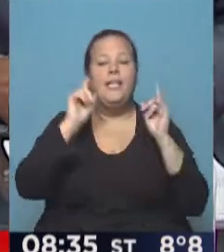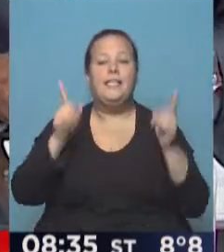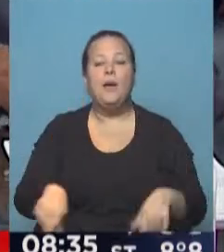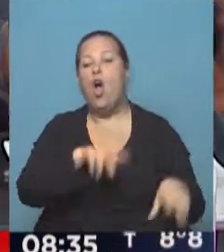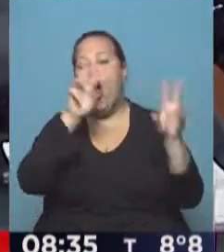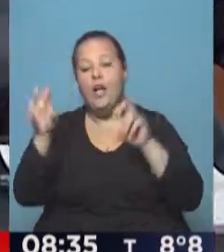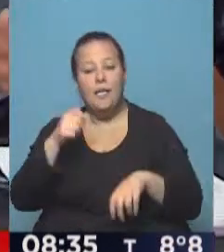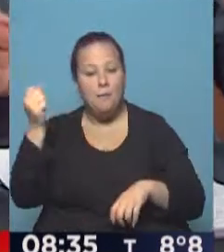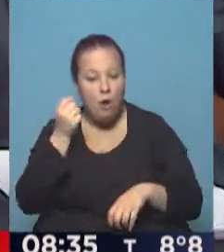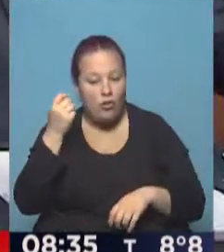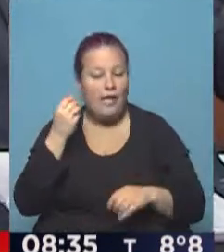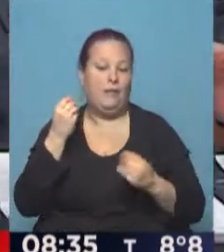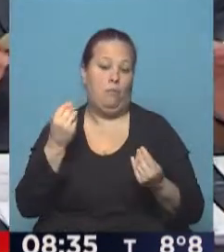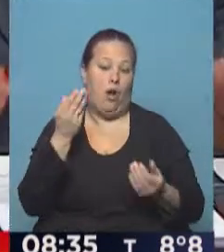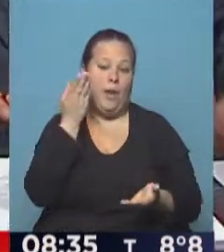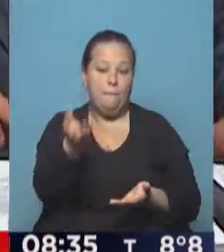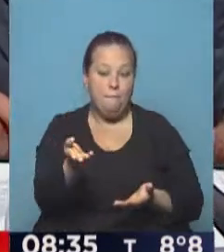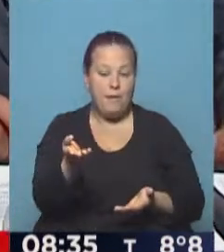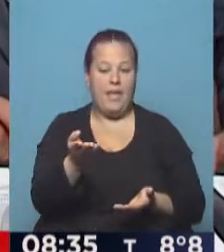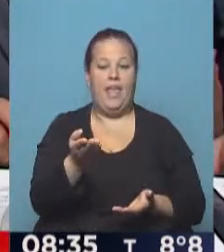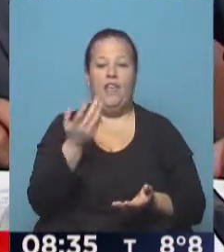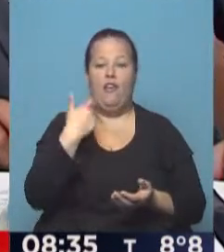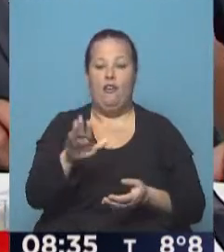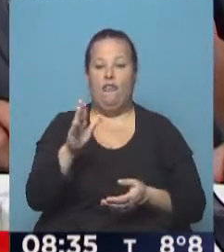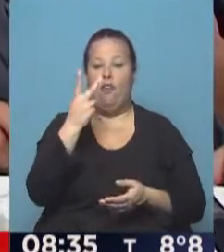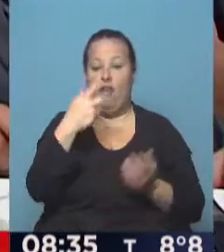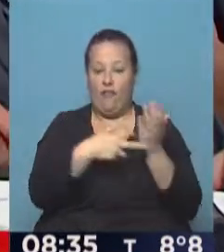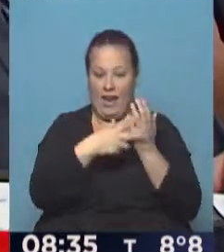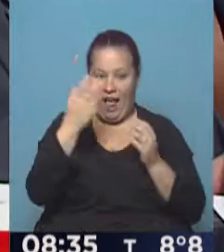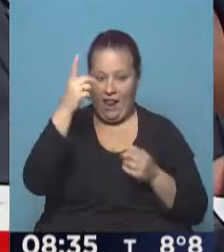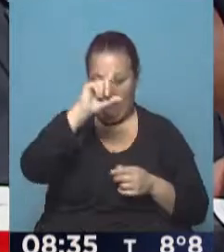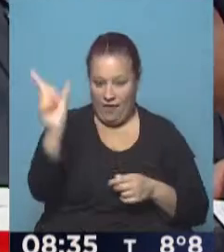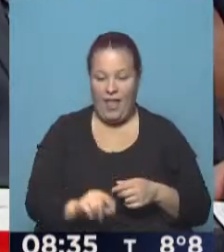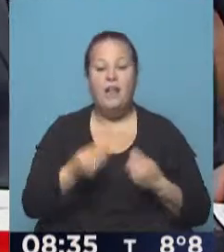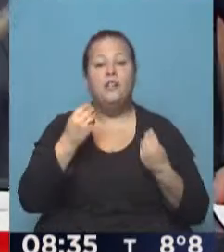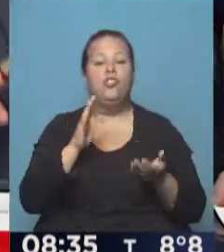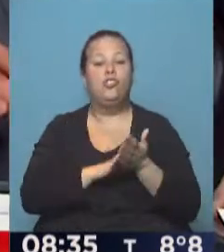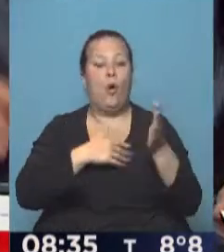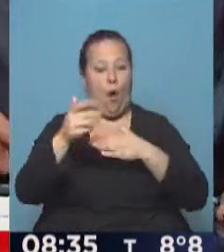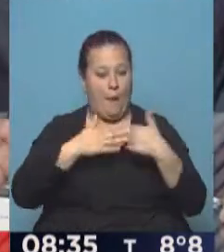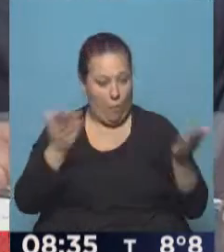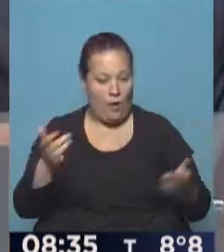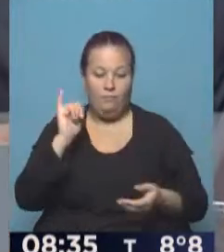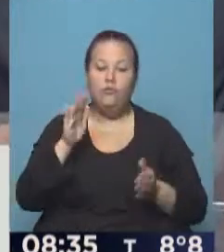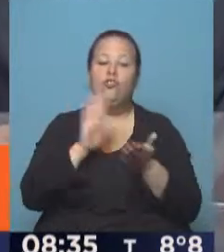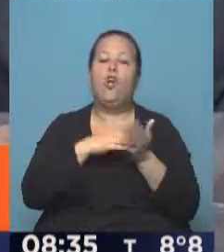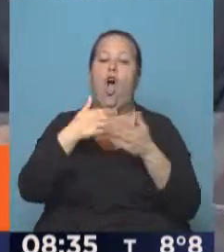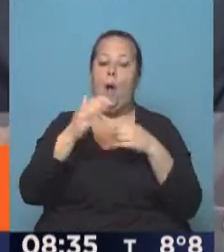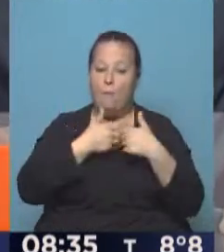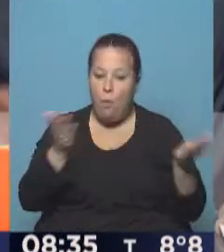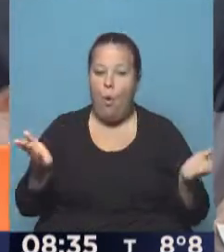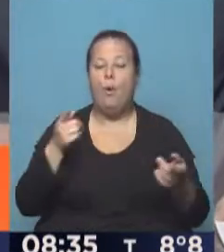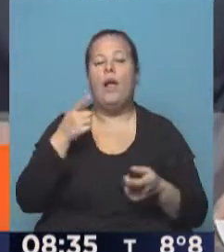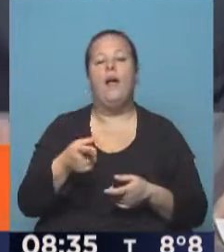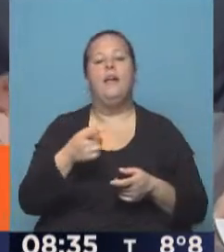Hay otro tema importante, sobre todo luego del pedido realizado por dos fiscales federales, Fernando, que tiene que ver con la obra pública. Tiene que ver con la obra pública, tiene que ver